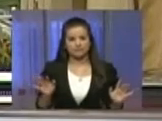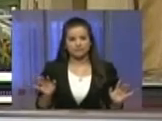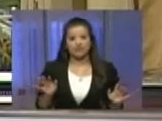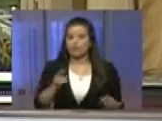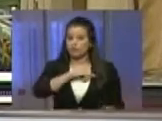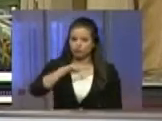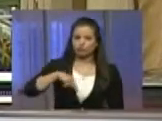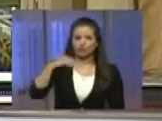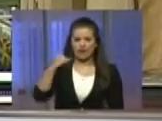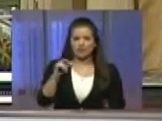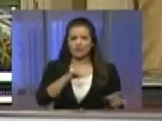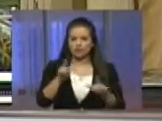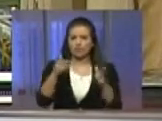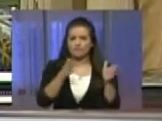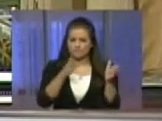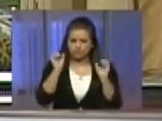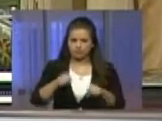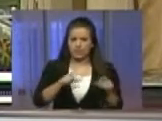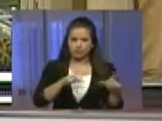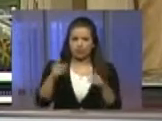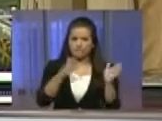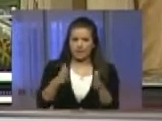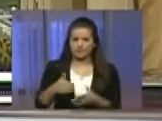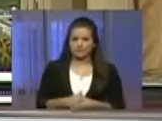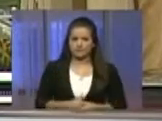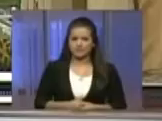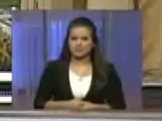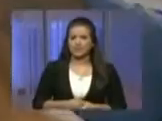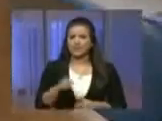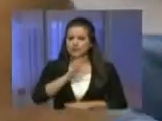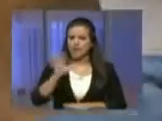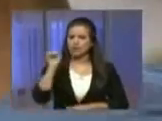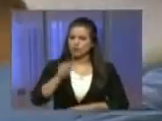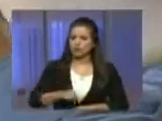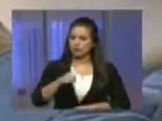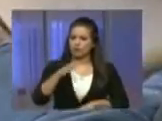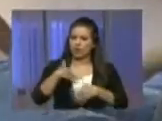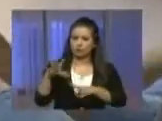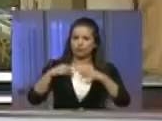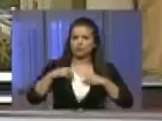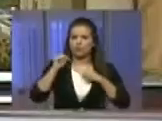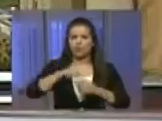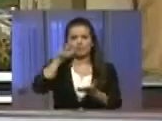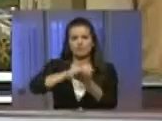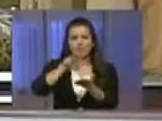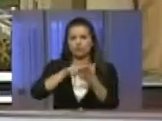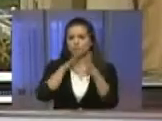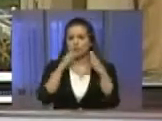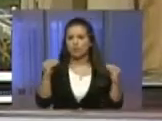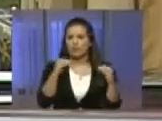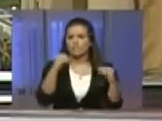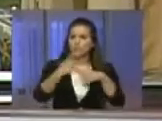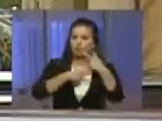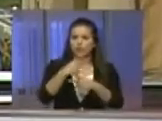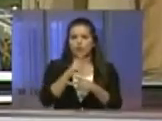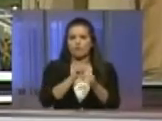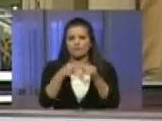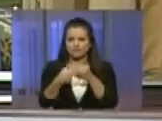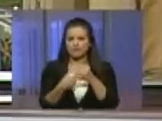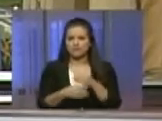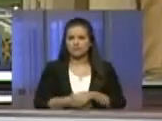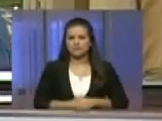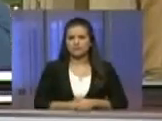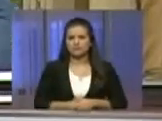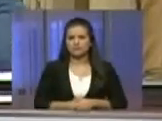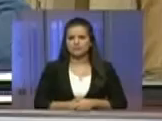tenemos un plan que ha venido siendo asumido y aprobado por los productores opec y no OPEP